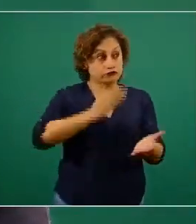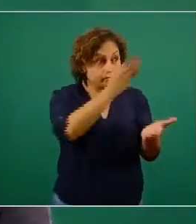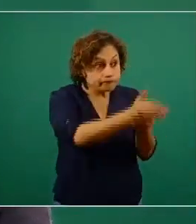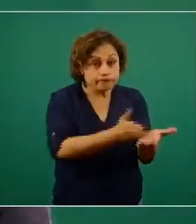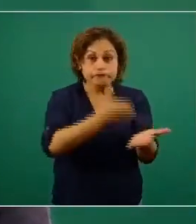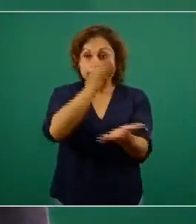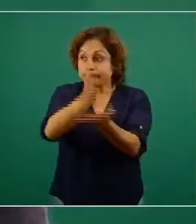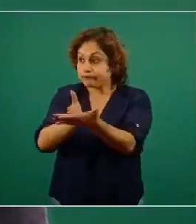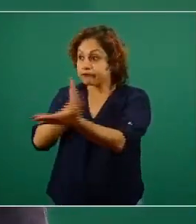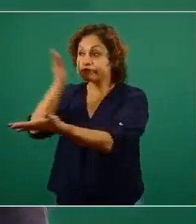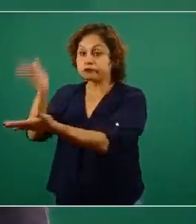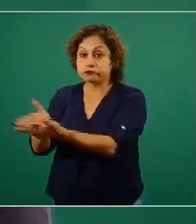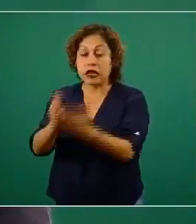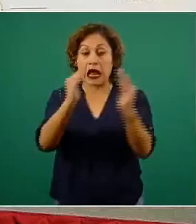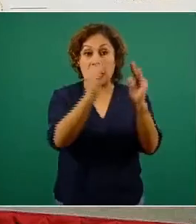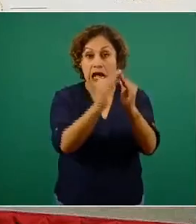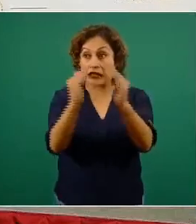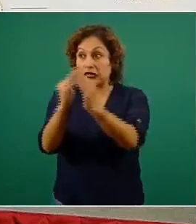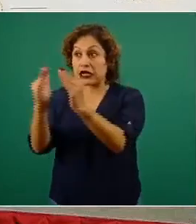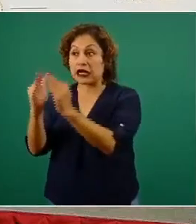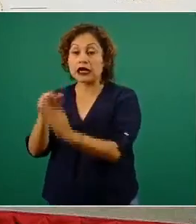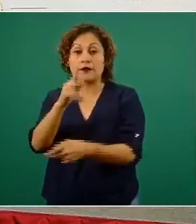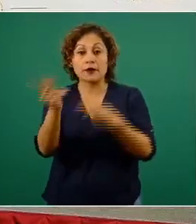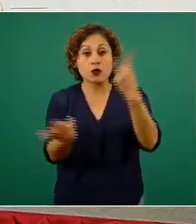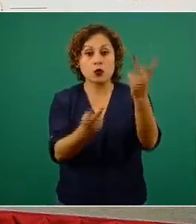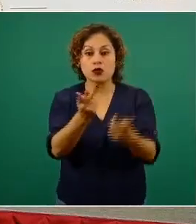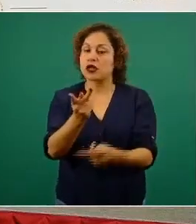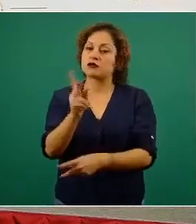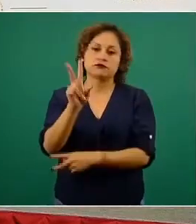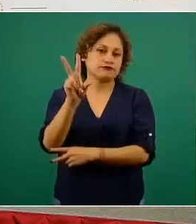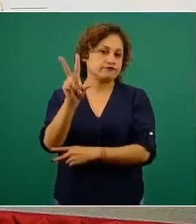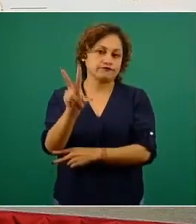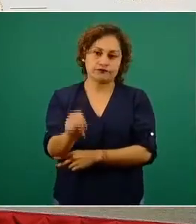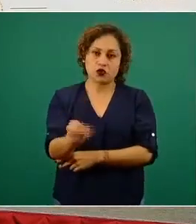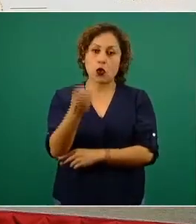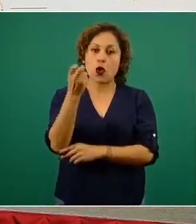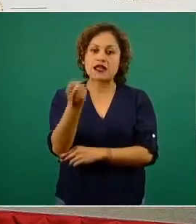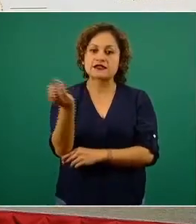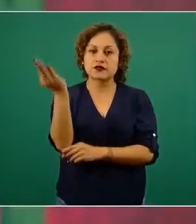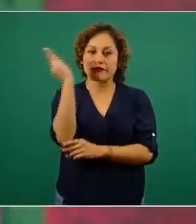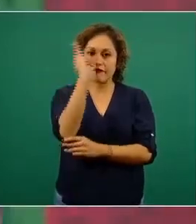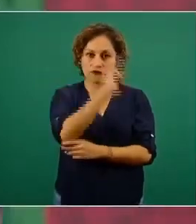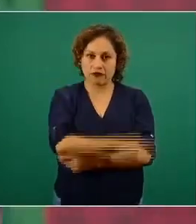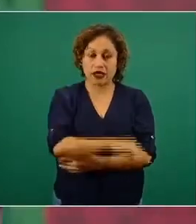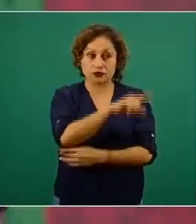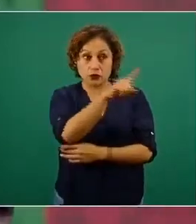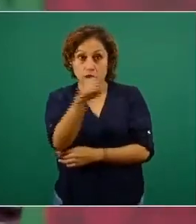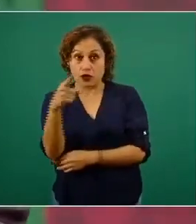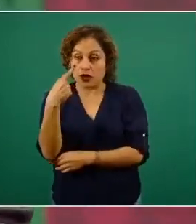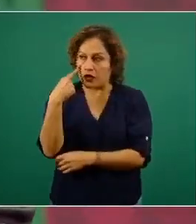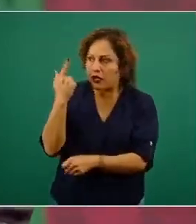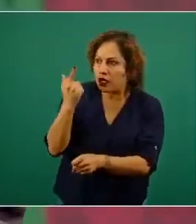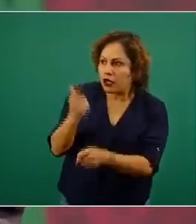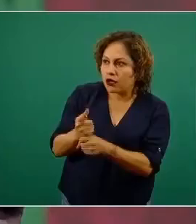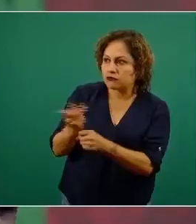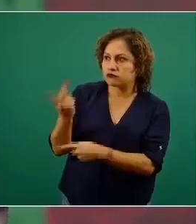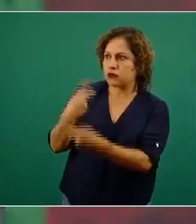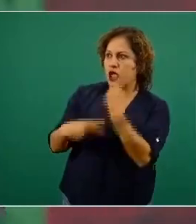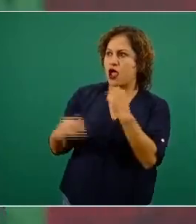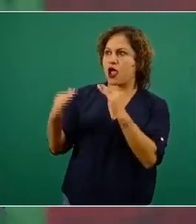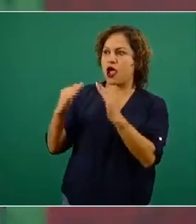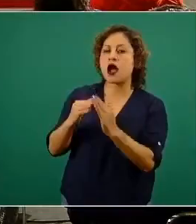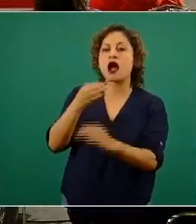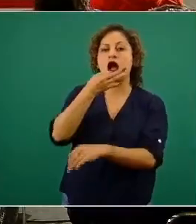ni propósito para hacerlo. Entonces esto hay que denunciarlo, es un fraude potencial. La segunda cosa